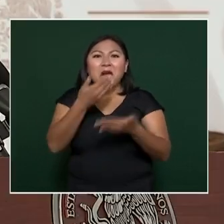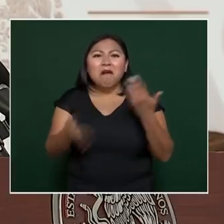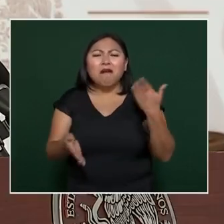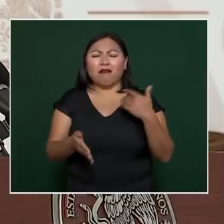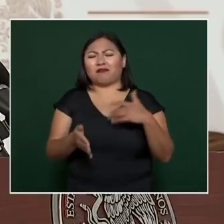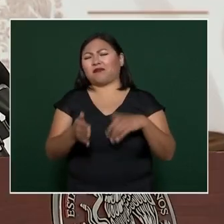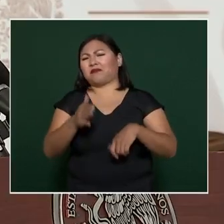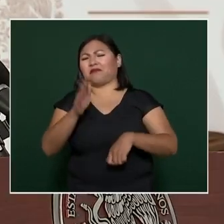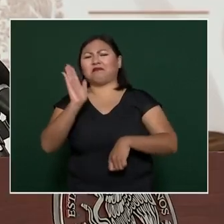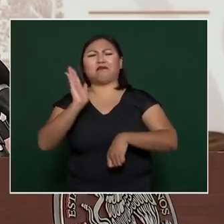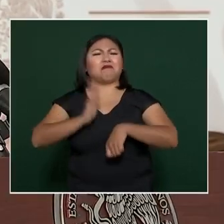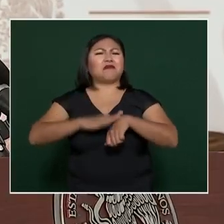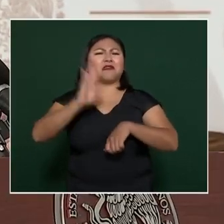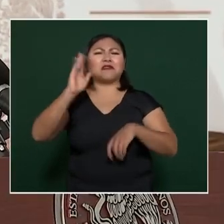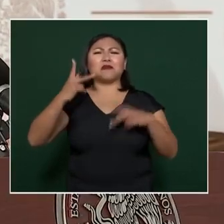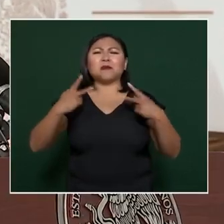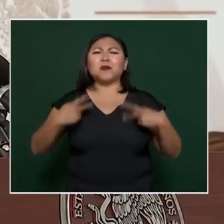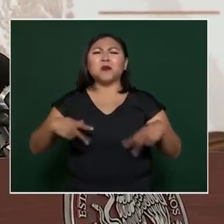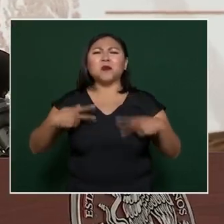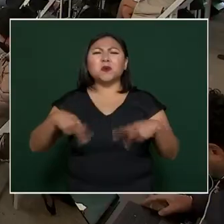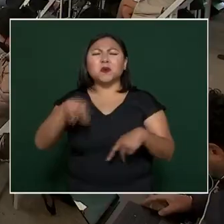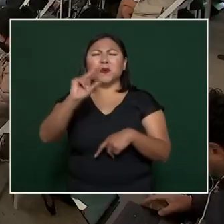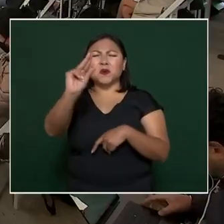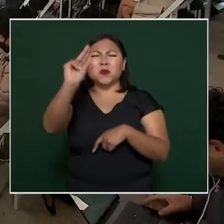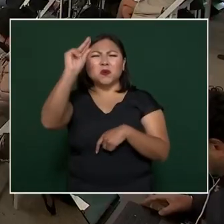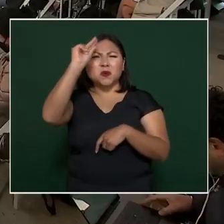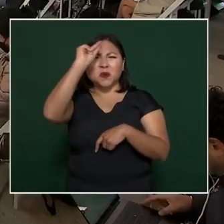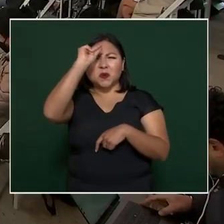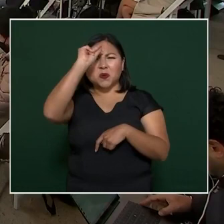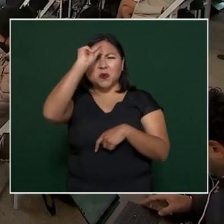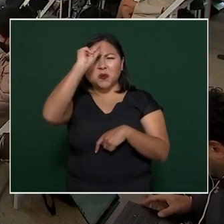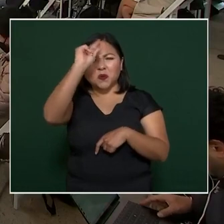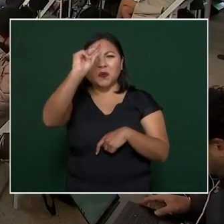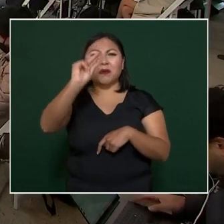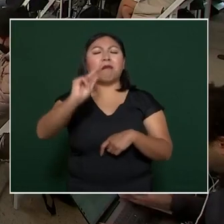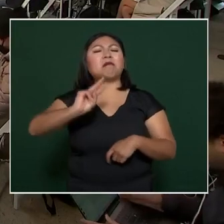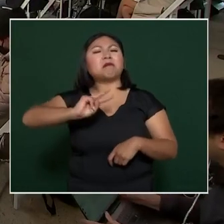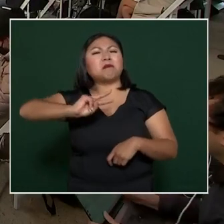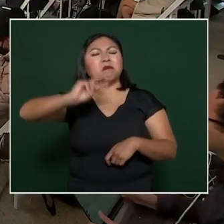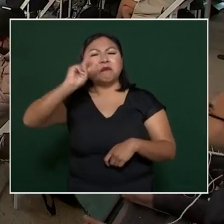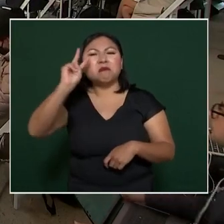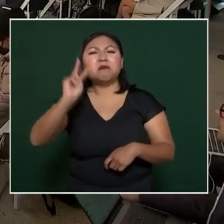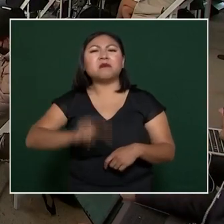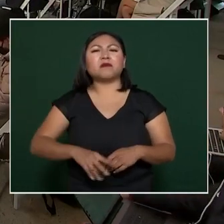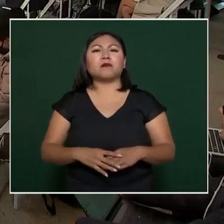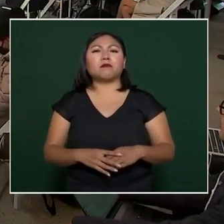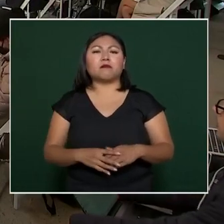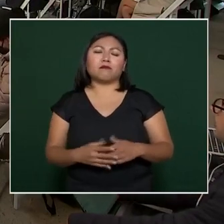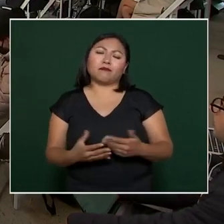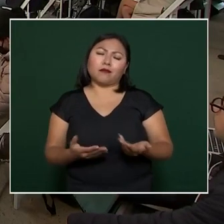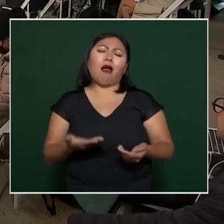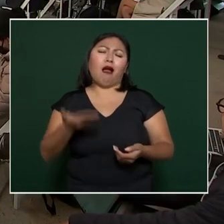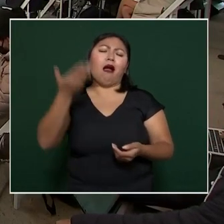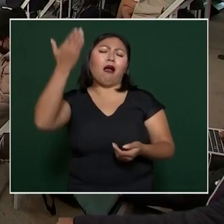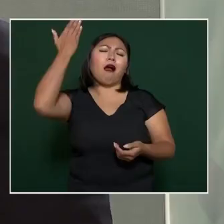menos antes eh podían